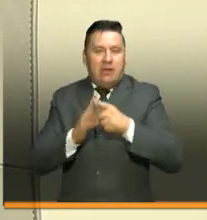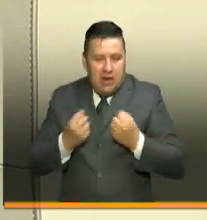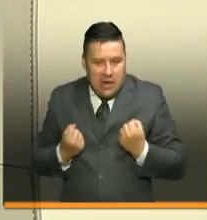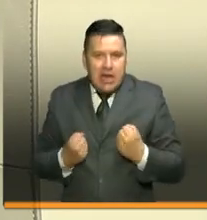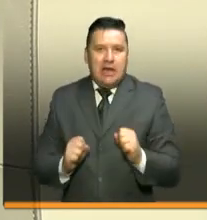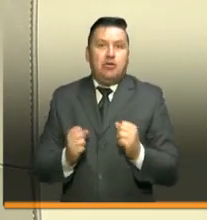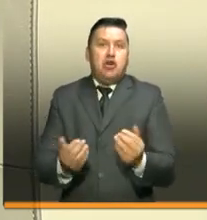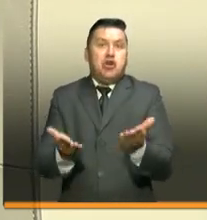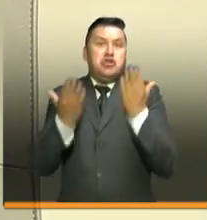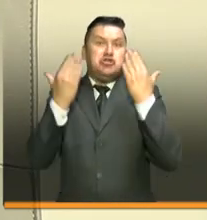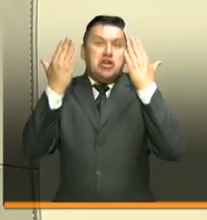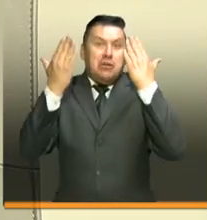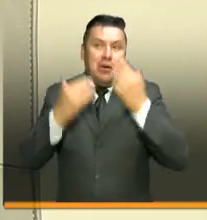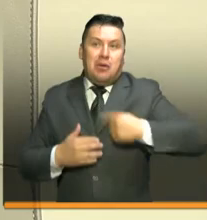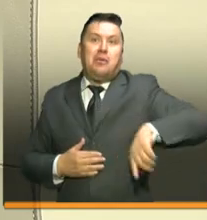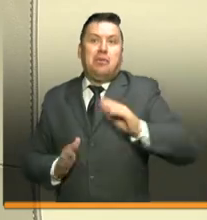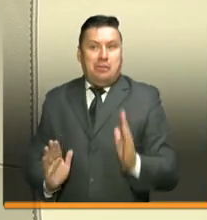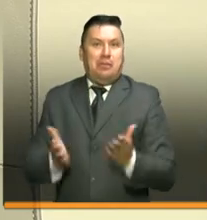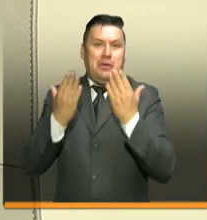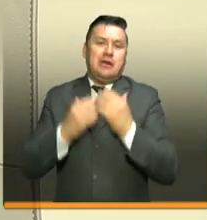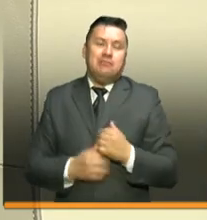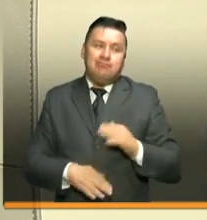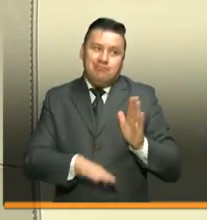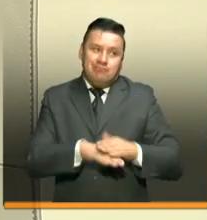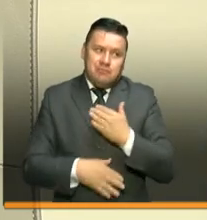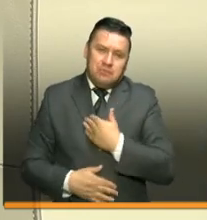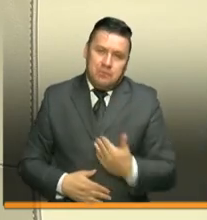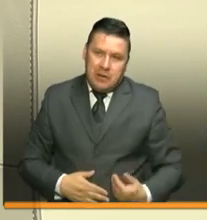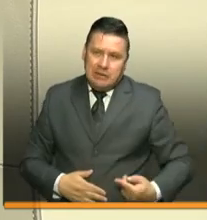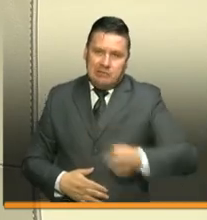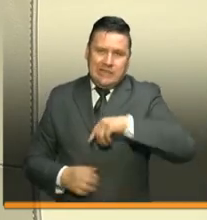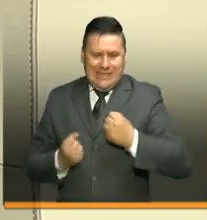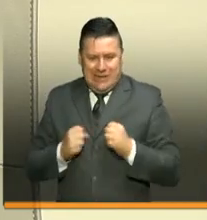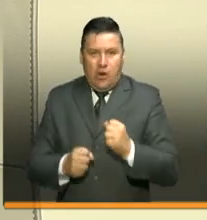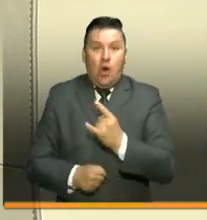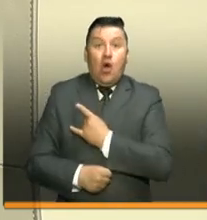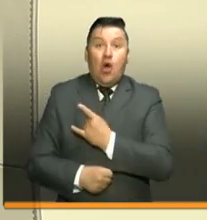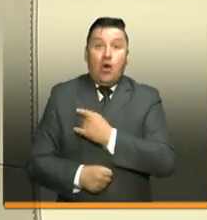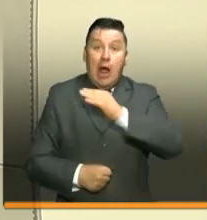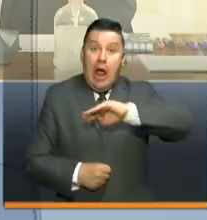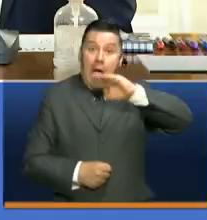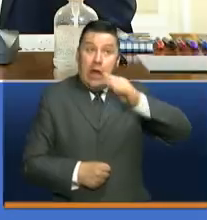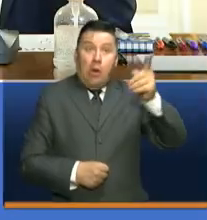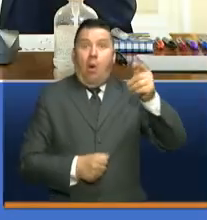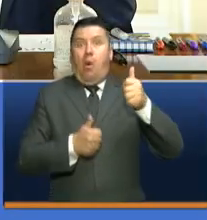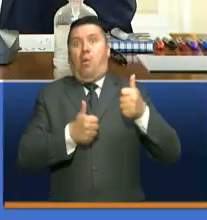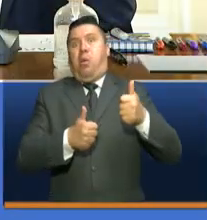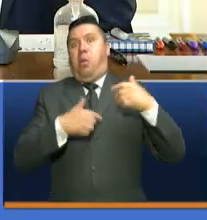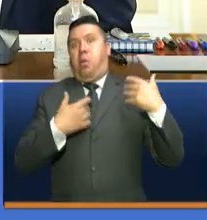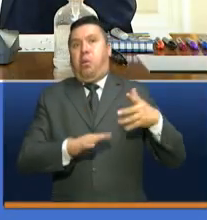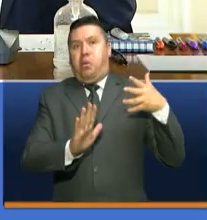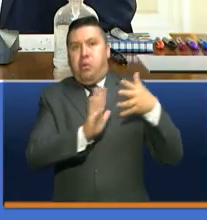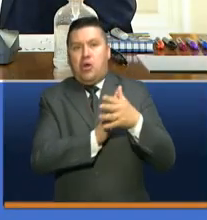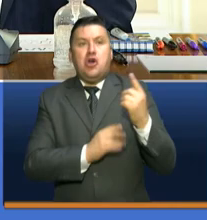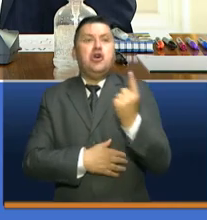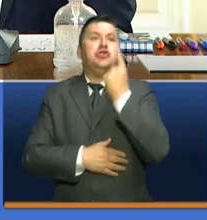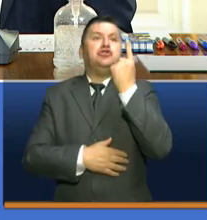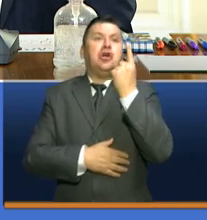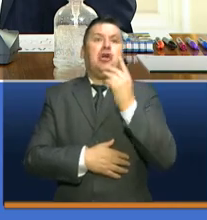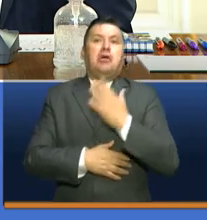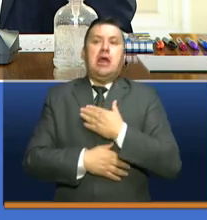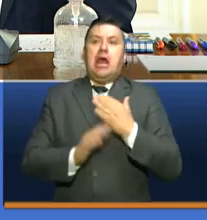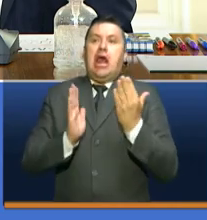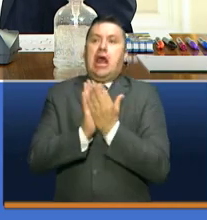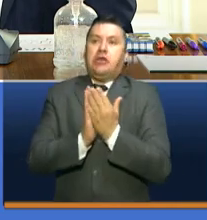será valiosísimo. Y aprovecho, presidente, para resaltar los esfuerzos que hoy la Universidad de Antioquia le contaba al país. Entonces, usted no solamente tiene un sector